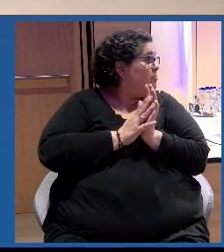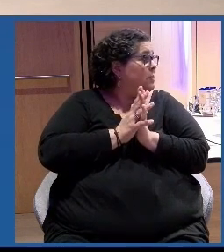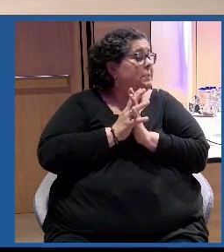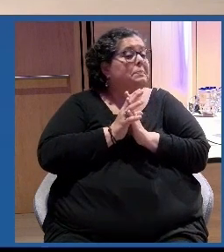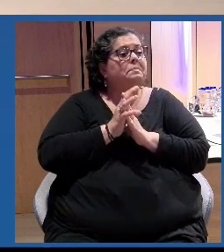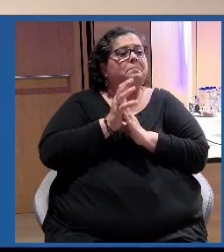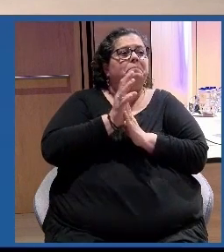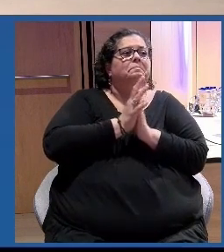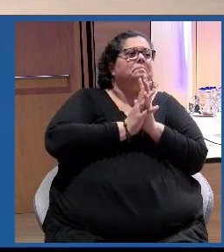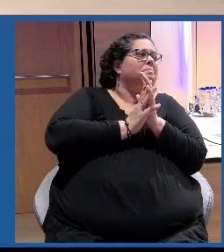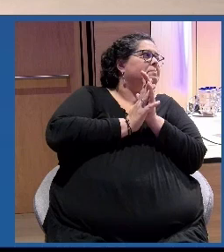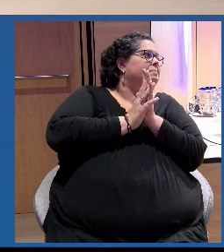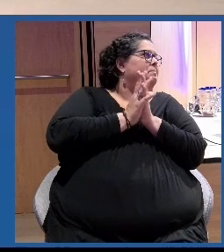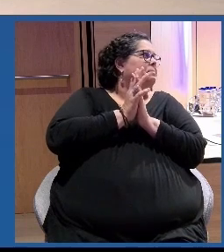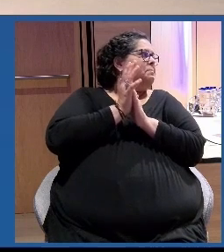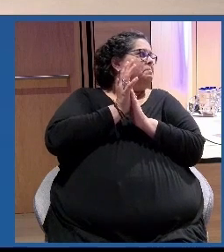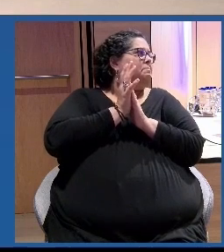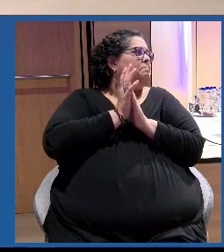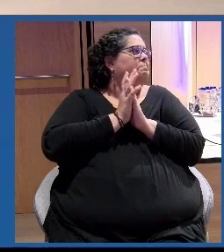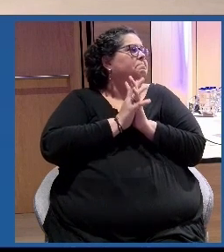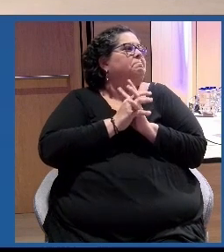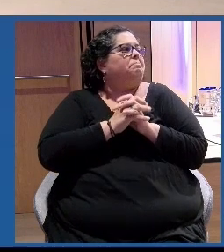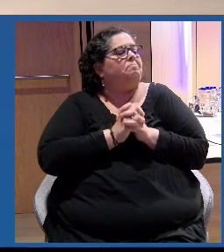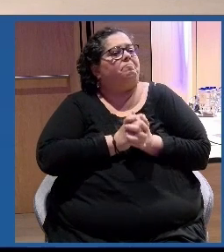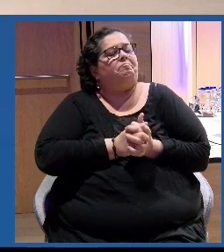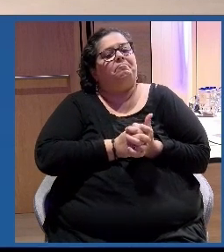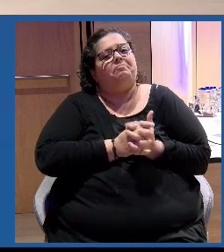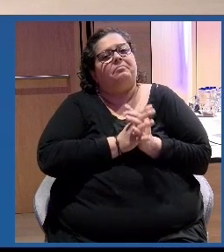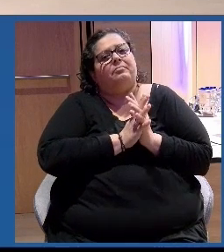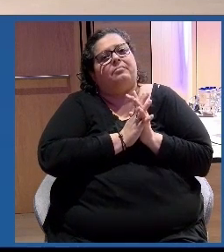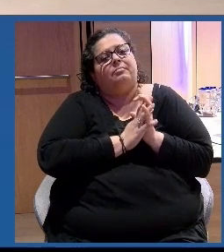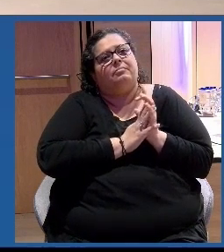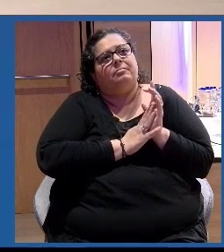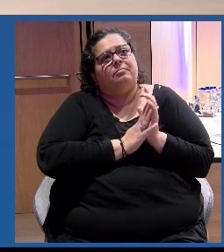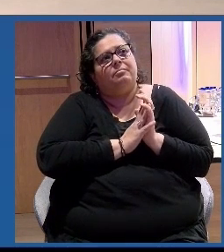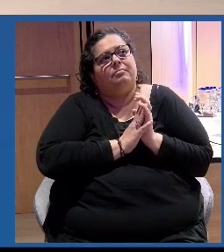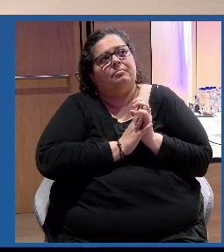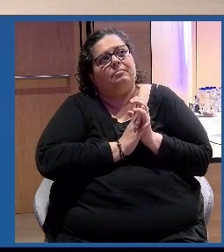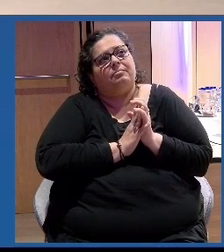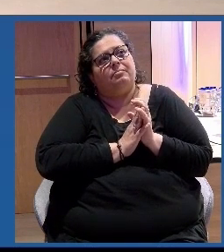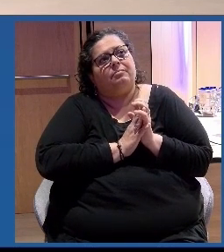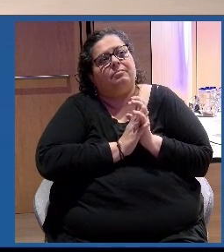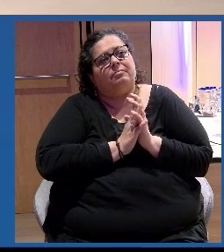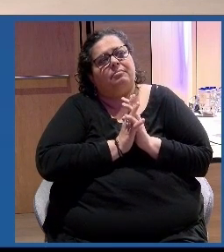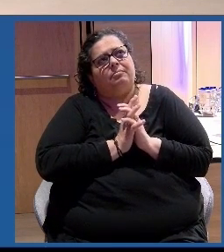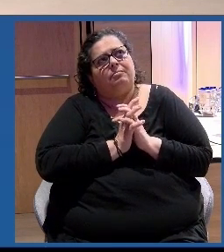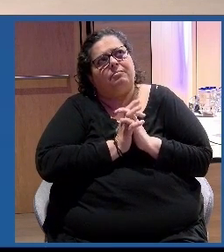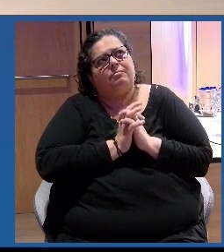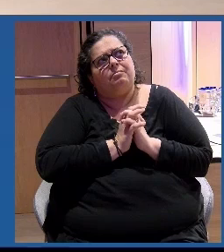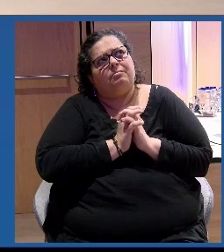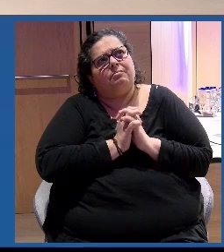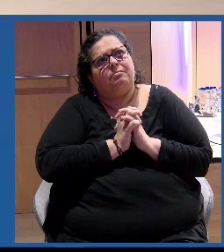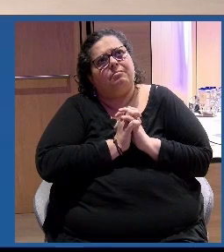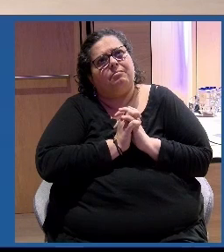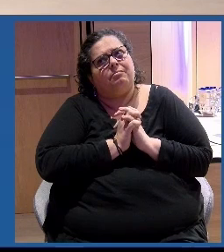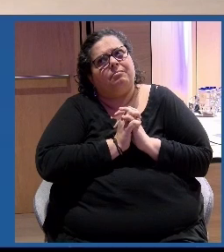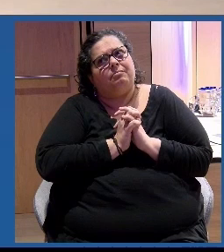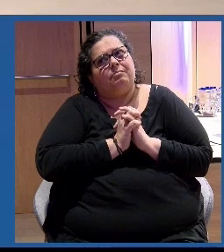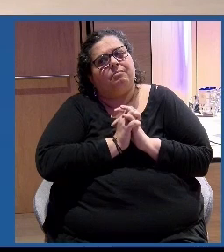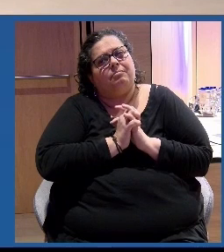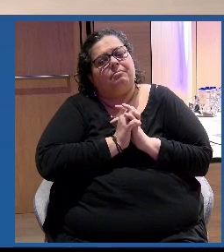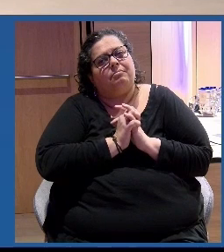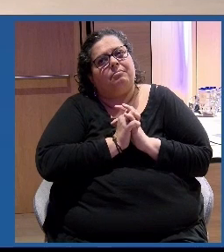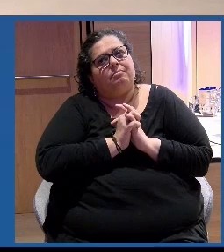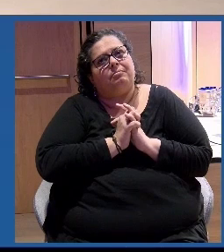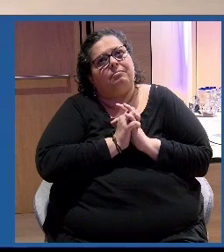tenemos y nos estamos concentrando en estas características que hemos logrado construir hasta ahora. 30-39, masculino, educación universitaria, y no está